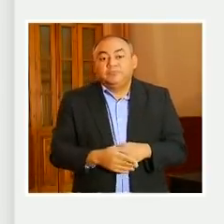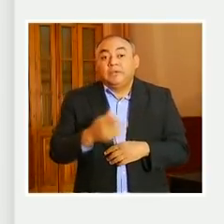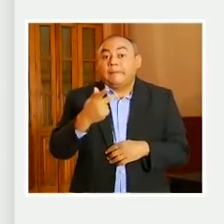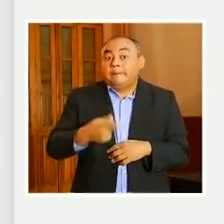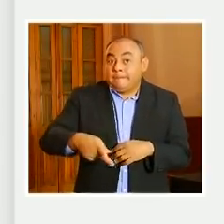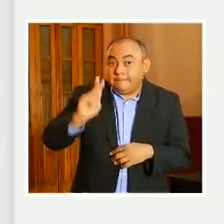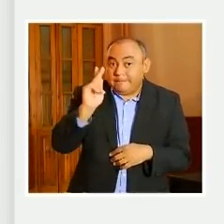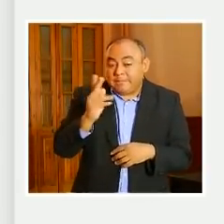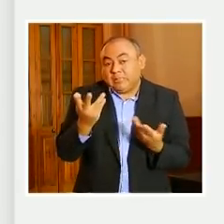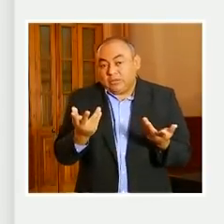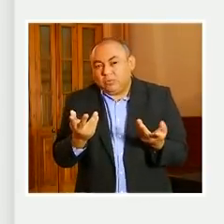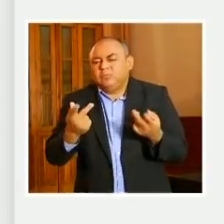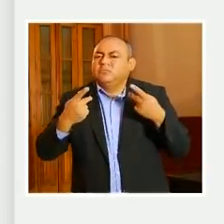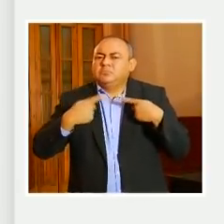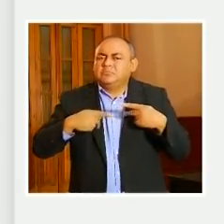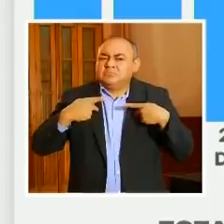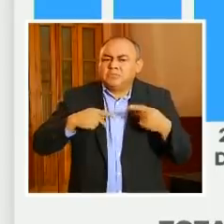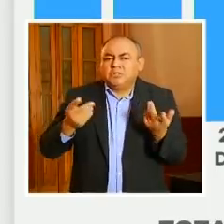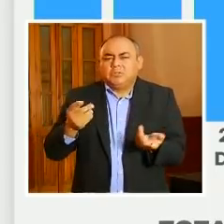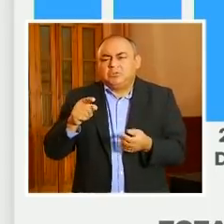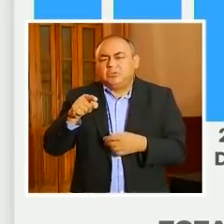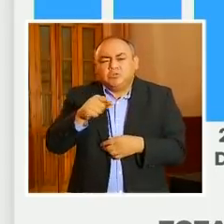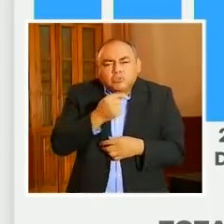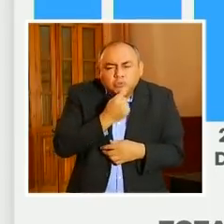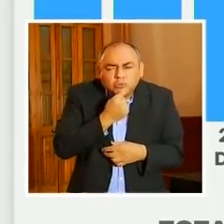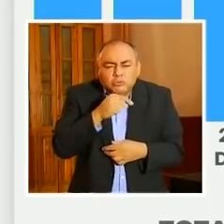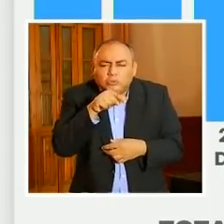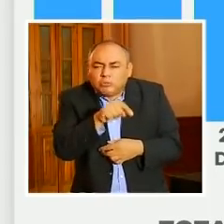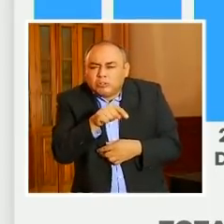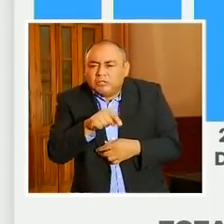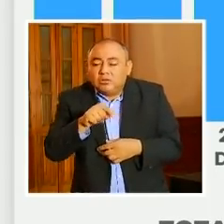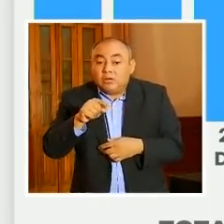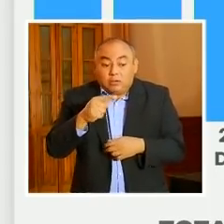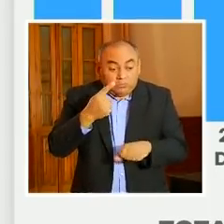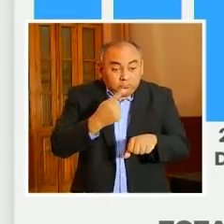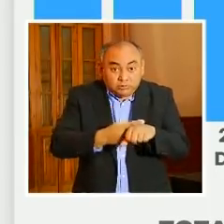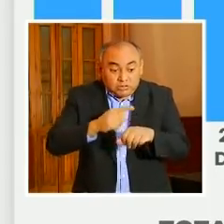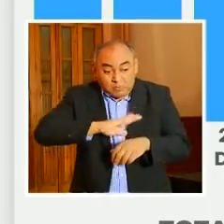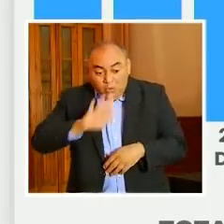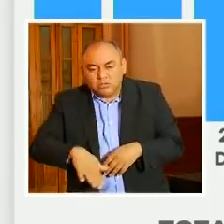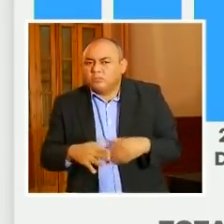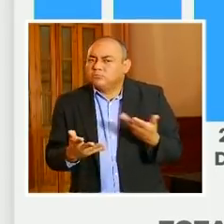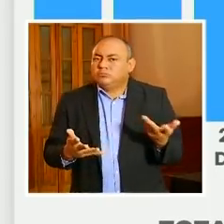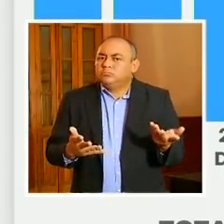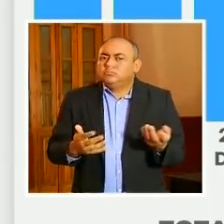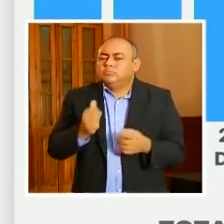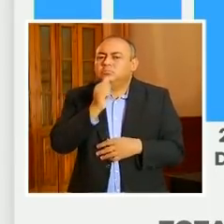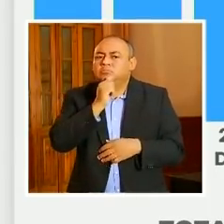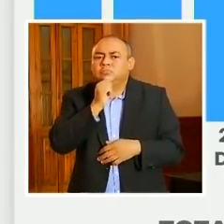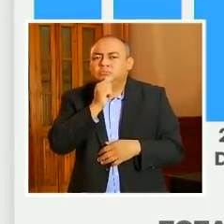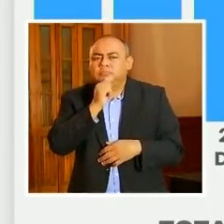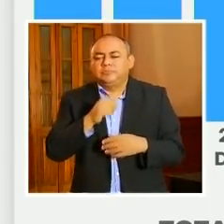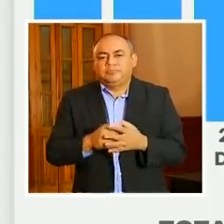pacientes pediátricos. Continuamos con las tomas de muestra en los aeropuertos,